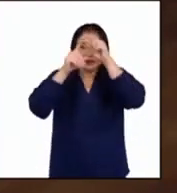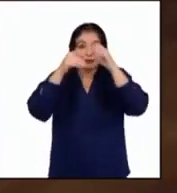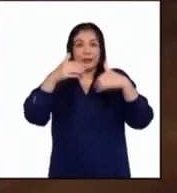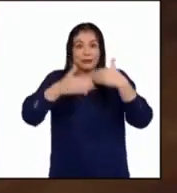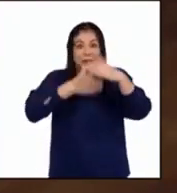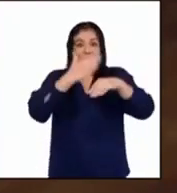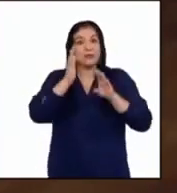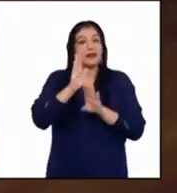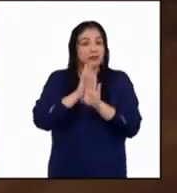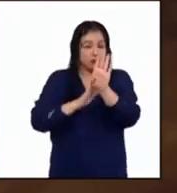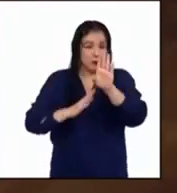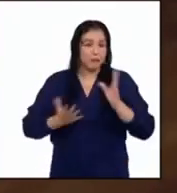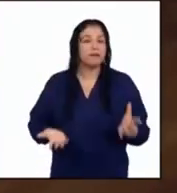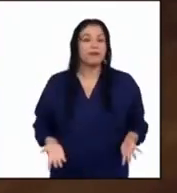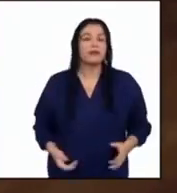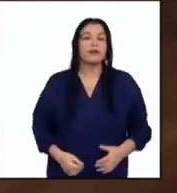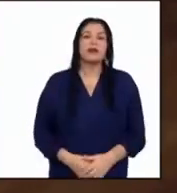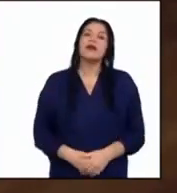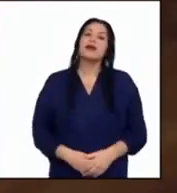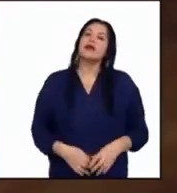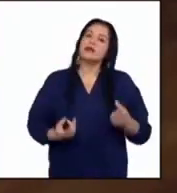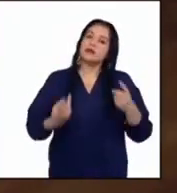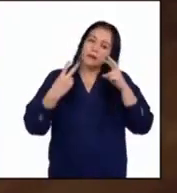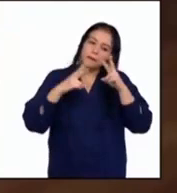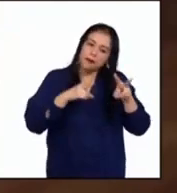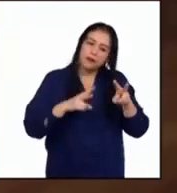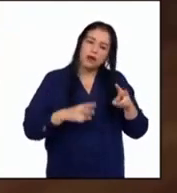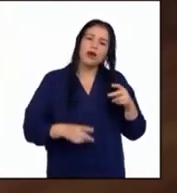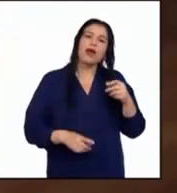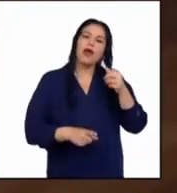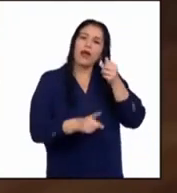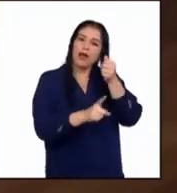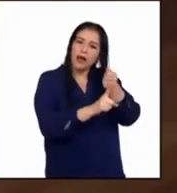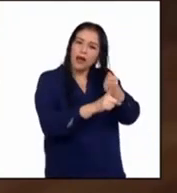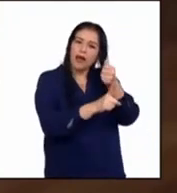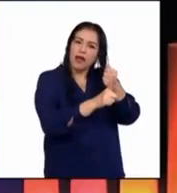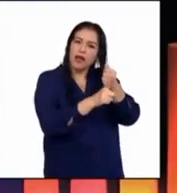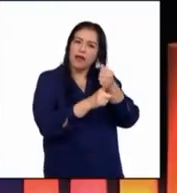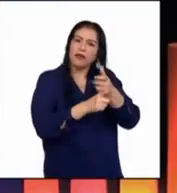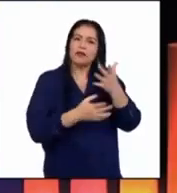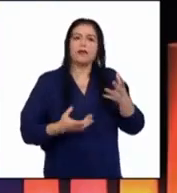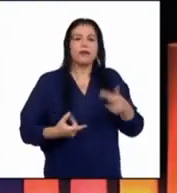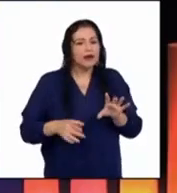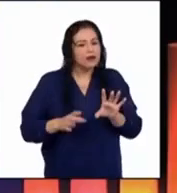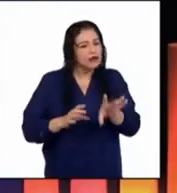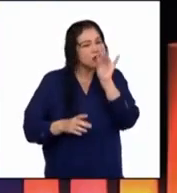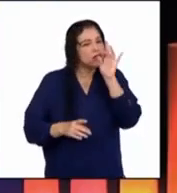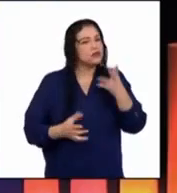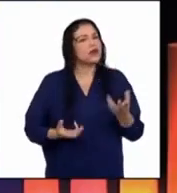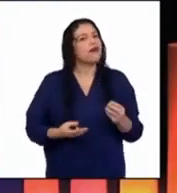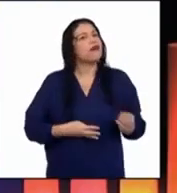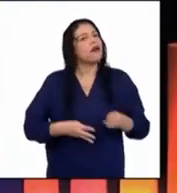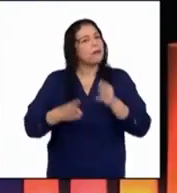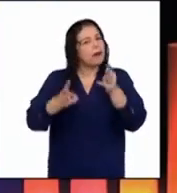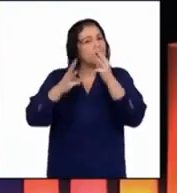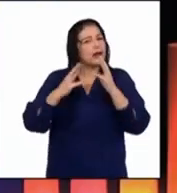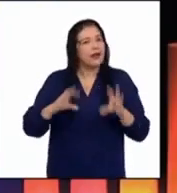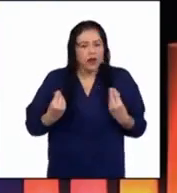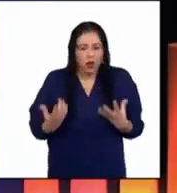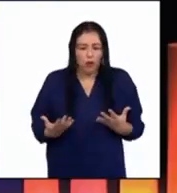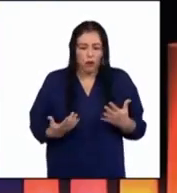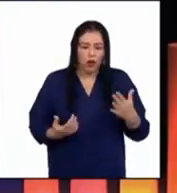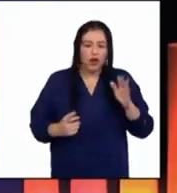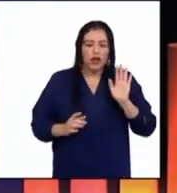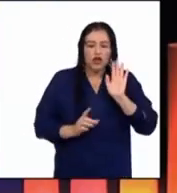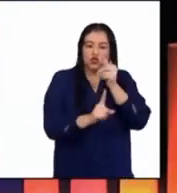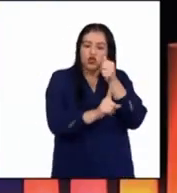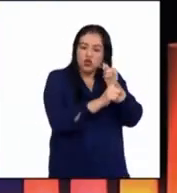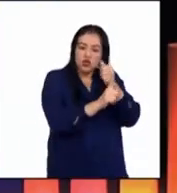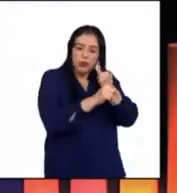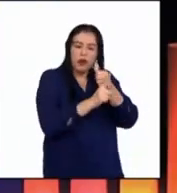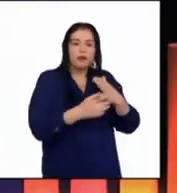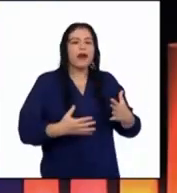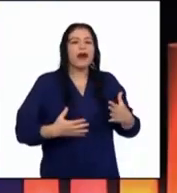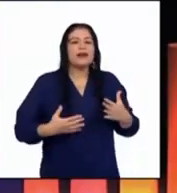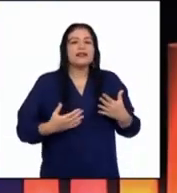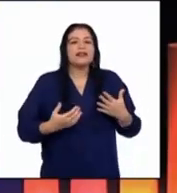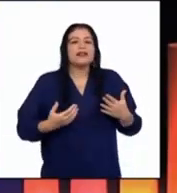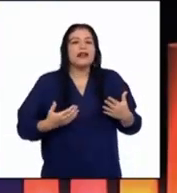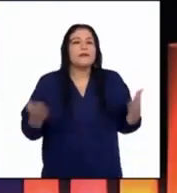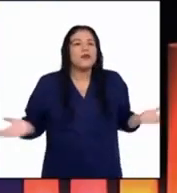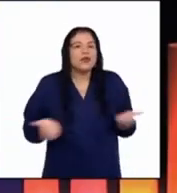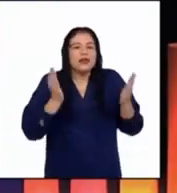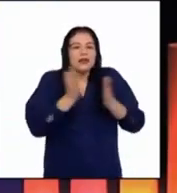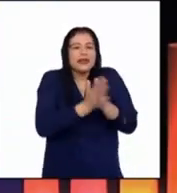tenido éxito. Y nos dimos cuenta que ellos habían encontrado la forma de conectar su motivación personal, su